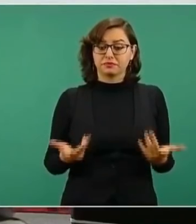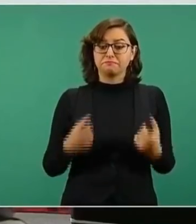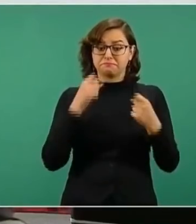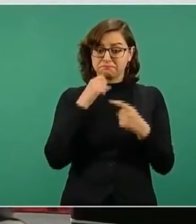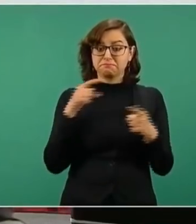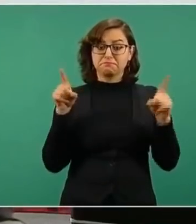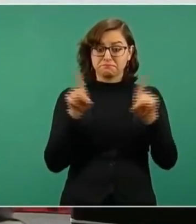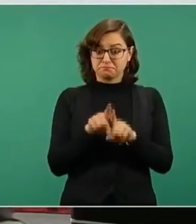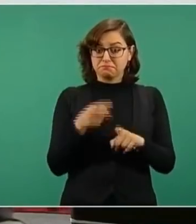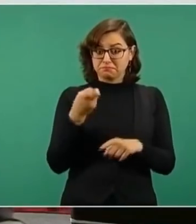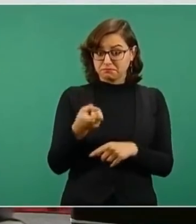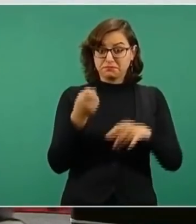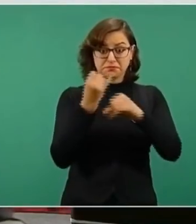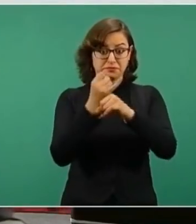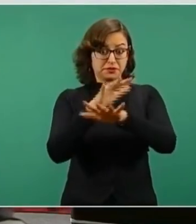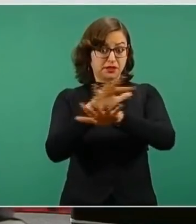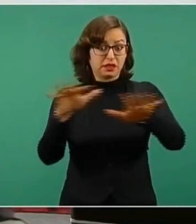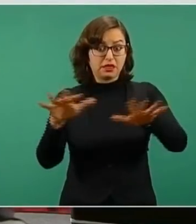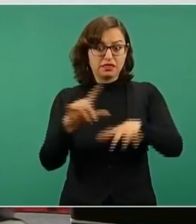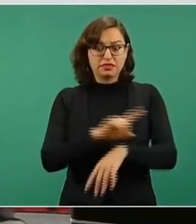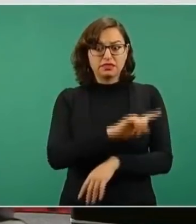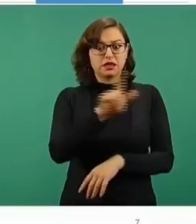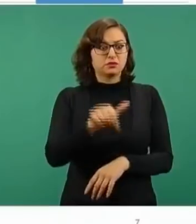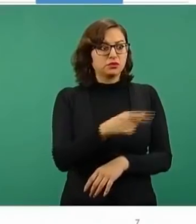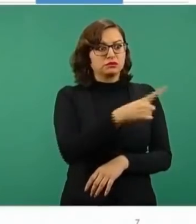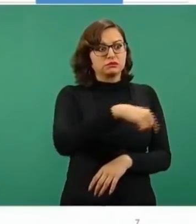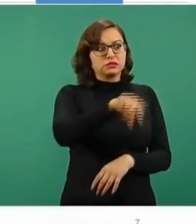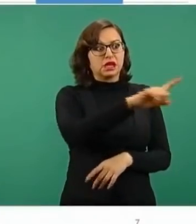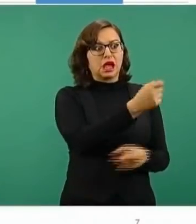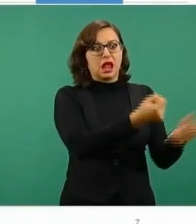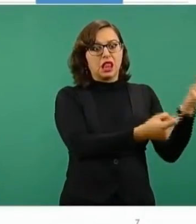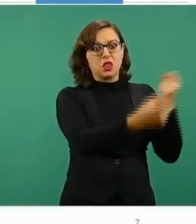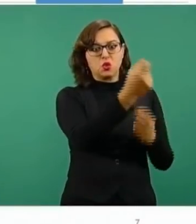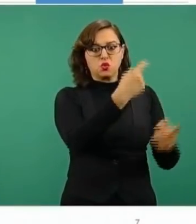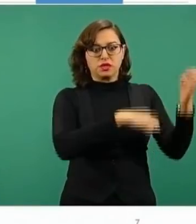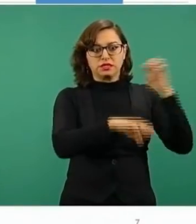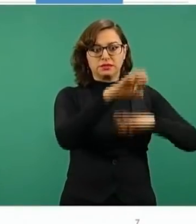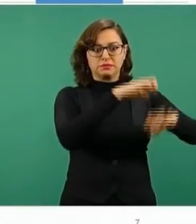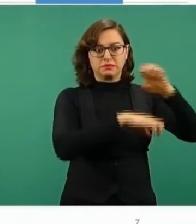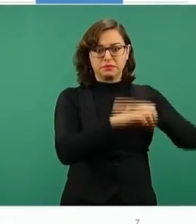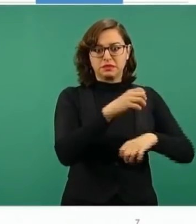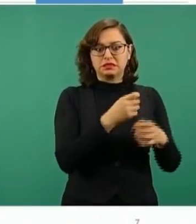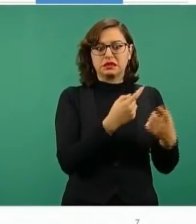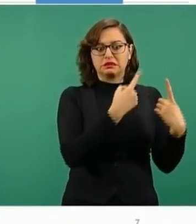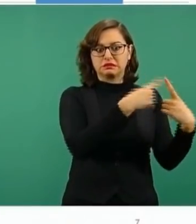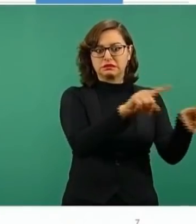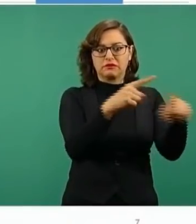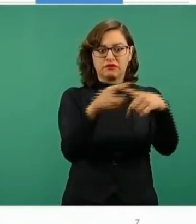los datos de estos subsidios, algunas de las empresas, en este caso la empresa que